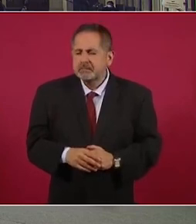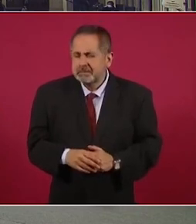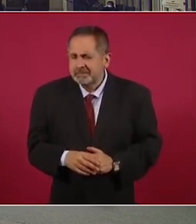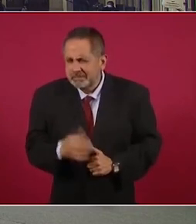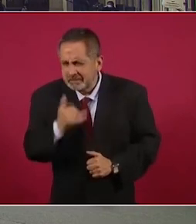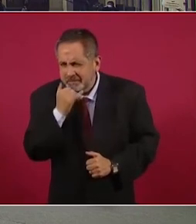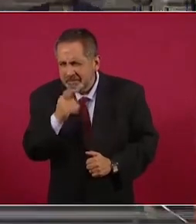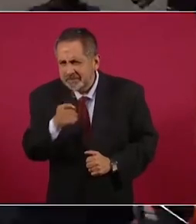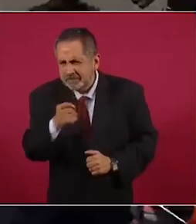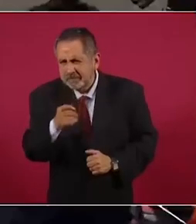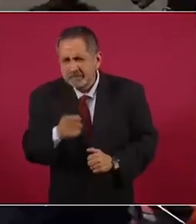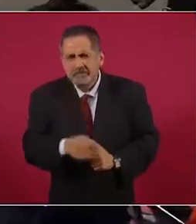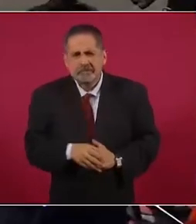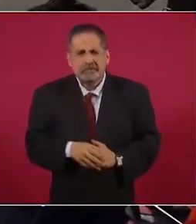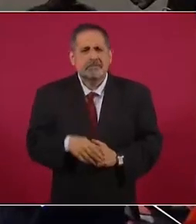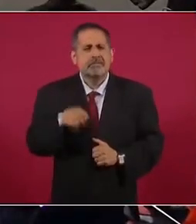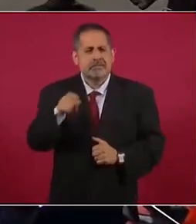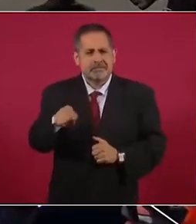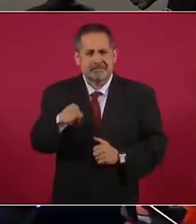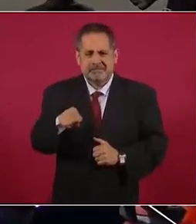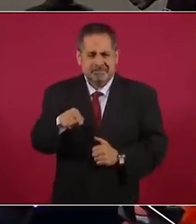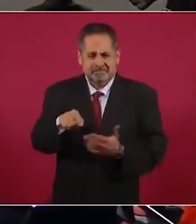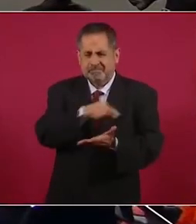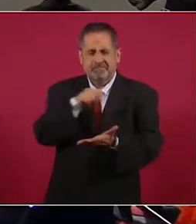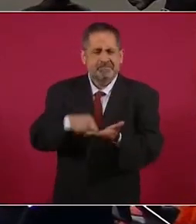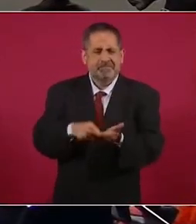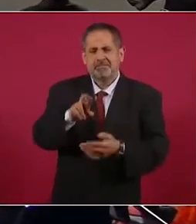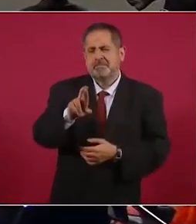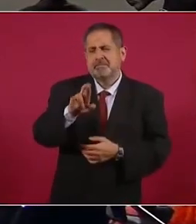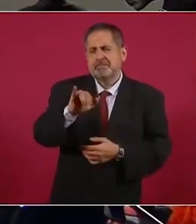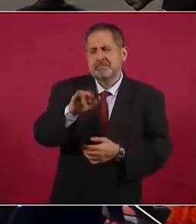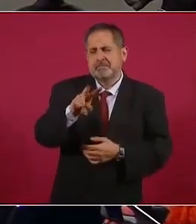El corazón de la Riviera Maya. Es el corazón de la Riviera Maya.